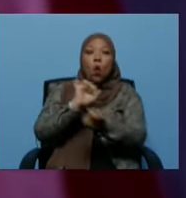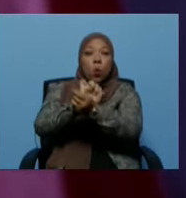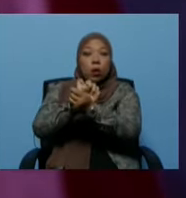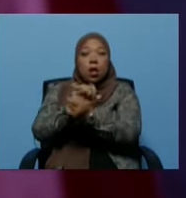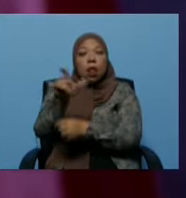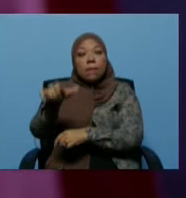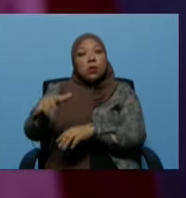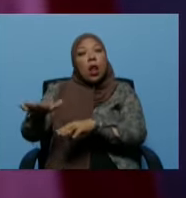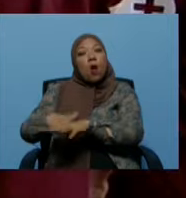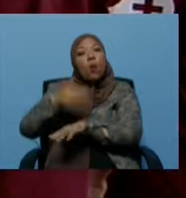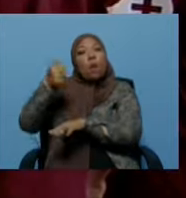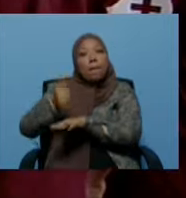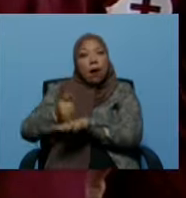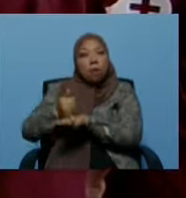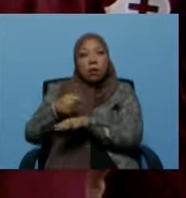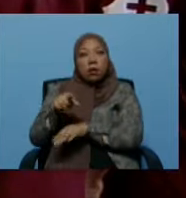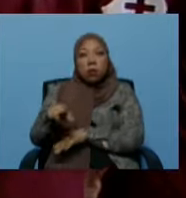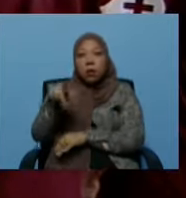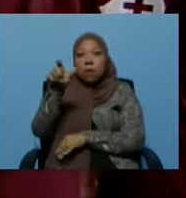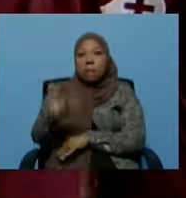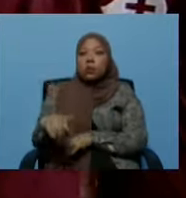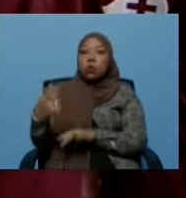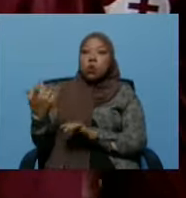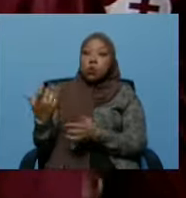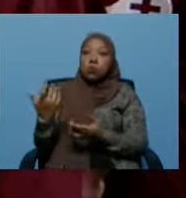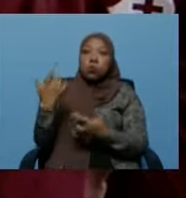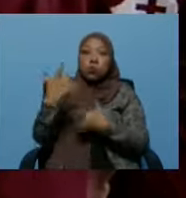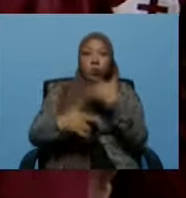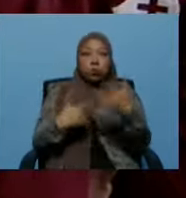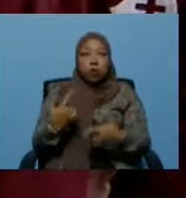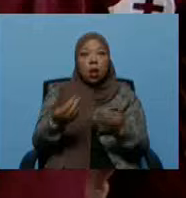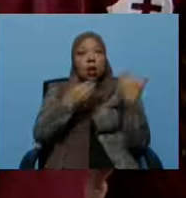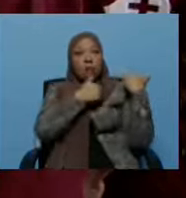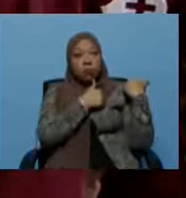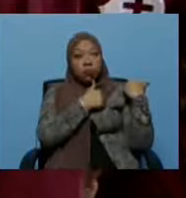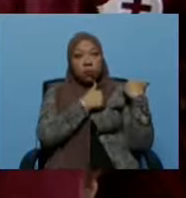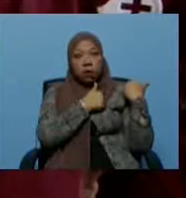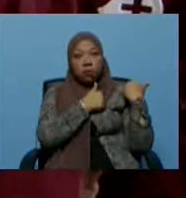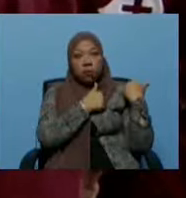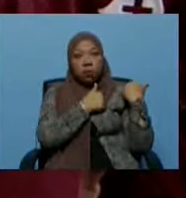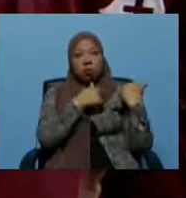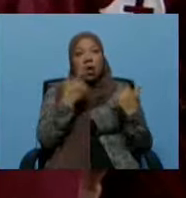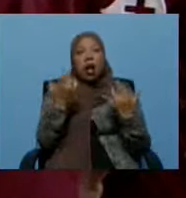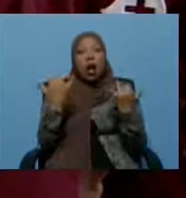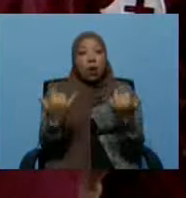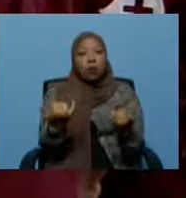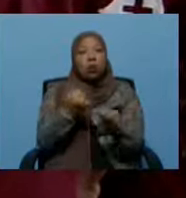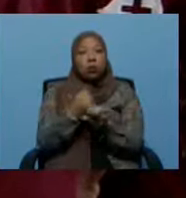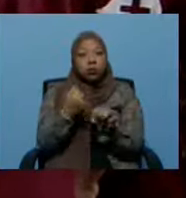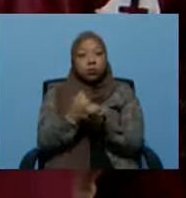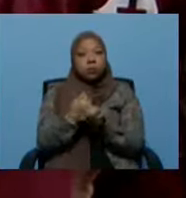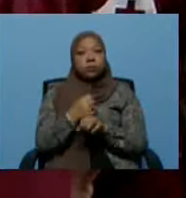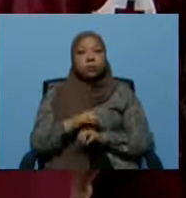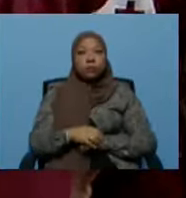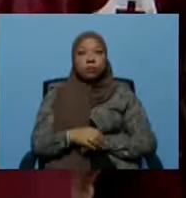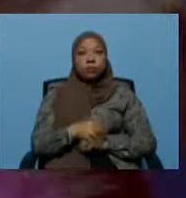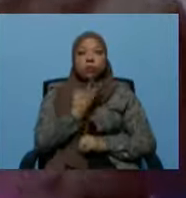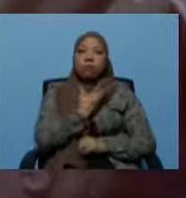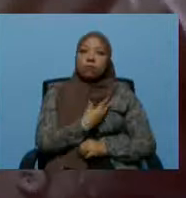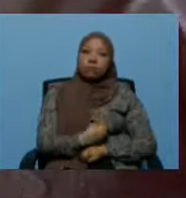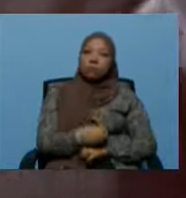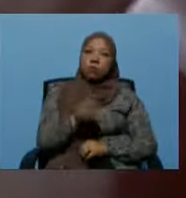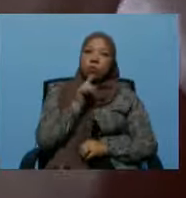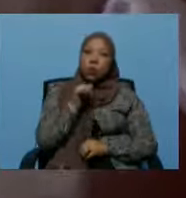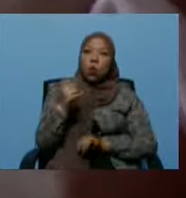cuerpos de seguridad del Estado para dar con estos responsables que de forma lamentable, de